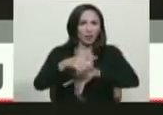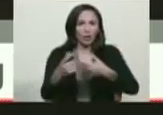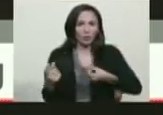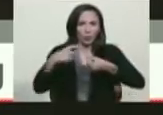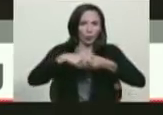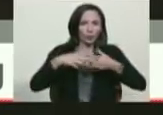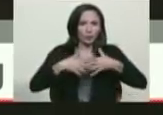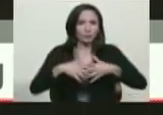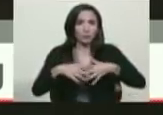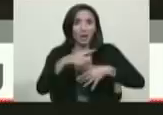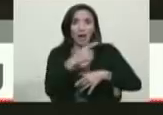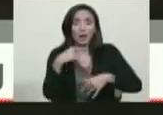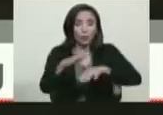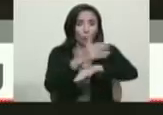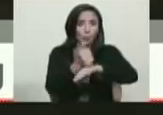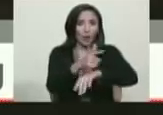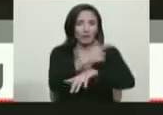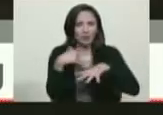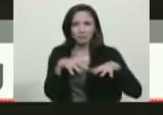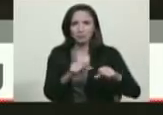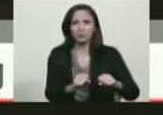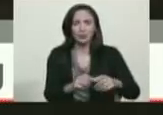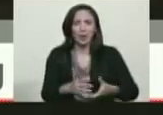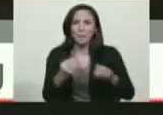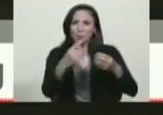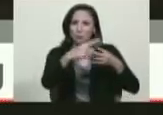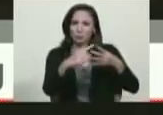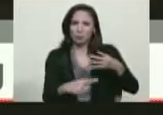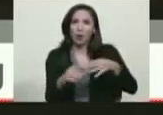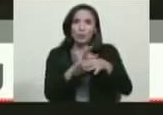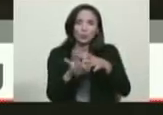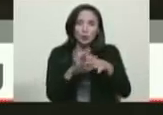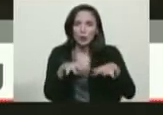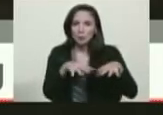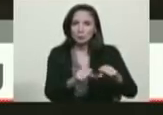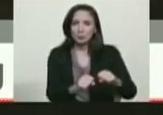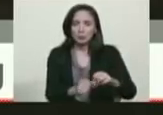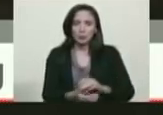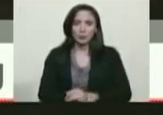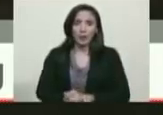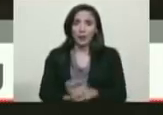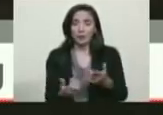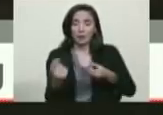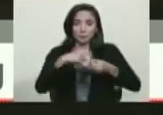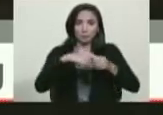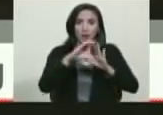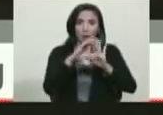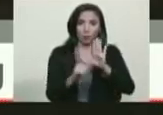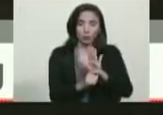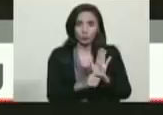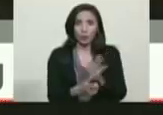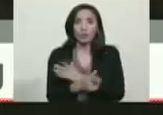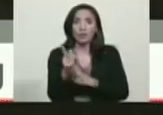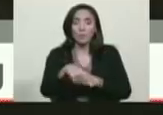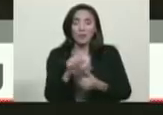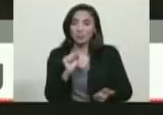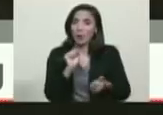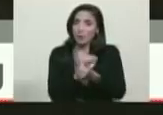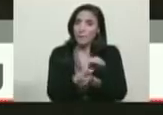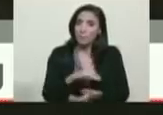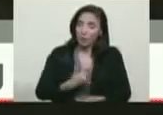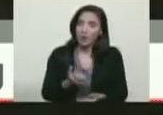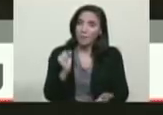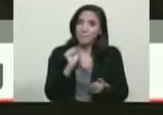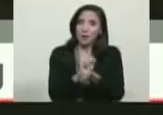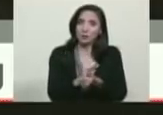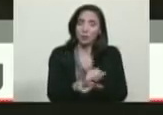delitos de usurpación de funciones y otros delitos de acción pública consagrados en el ordenamiento jurídico penal venezolano relativos